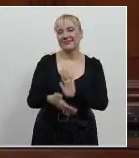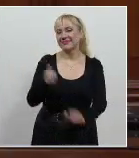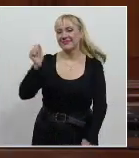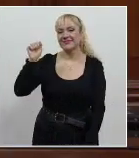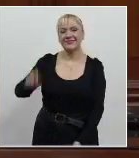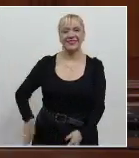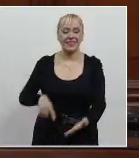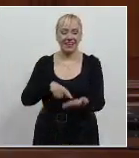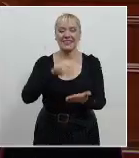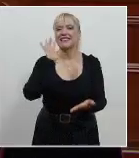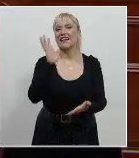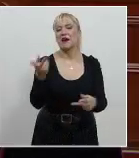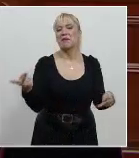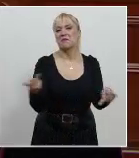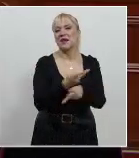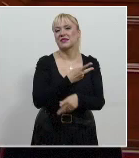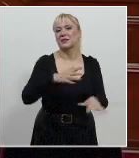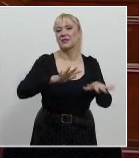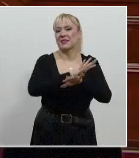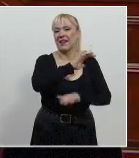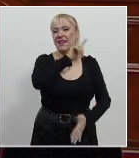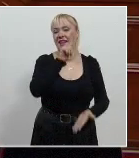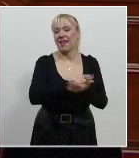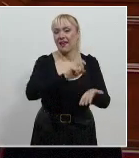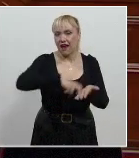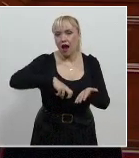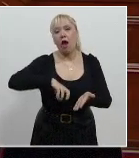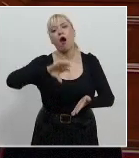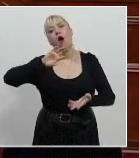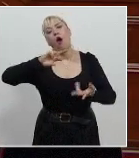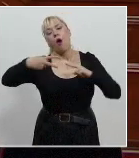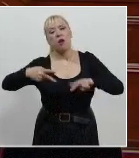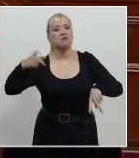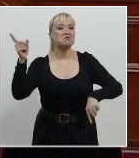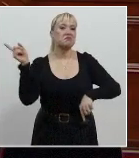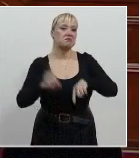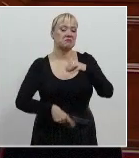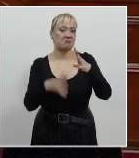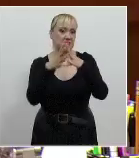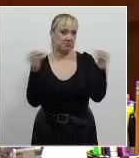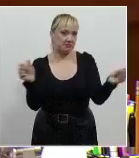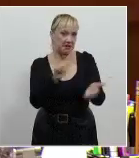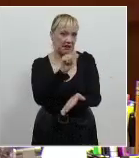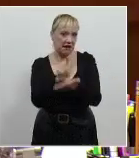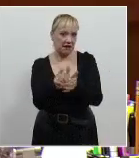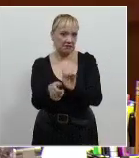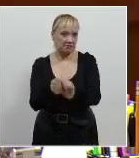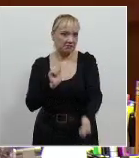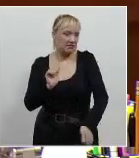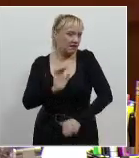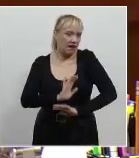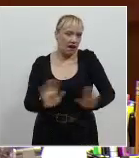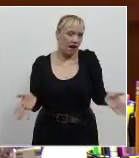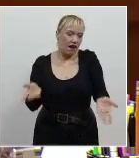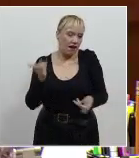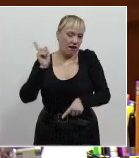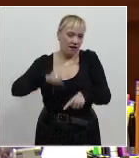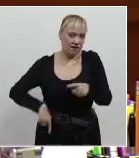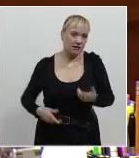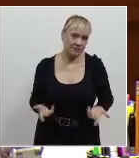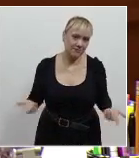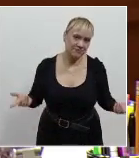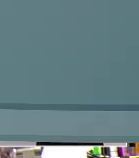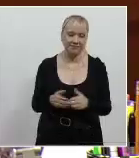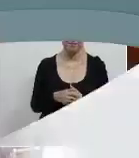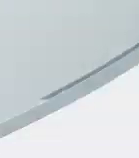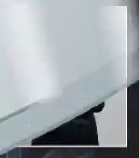la declaratoria fueron reformadas o ya no forman parte del sistema jurídico mexicano. Para el canal del Poder Judicial de la Federación, Mario López